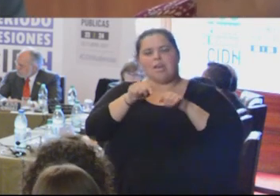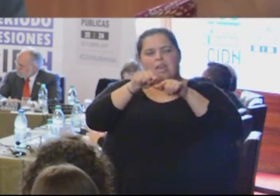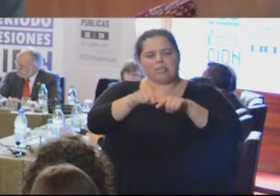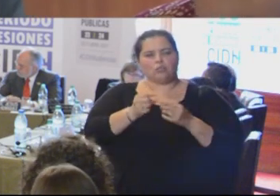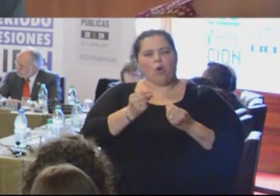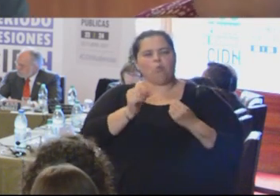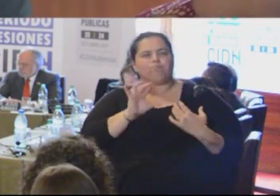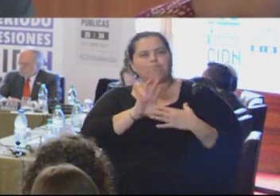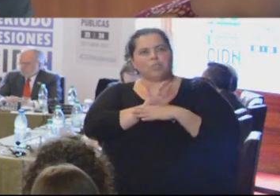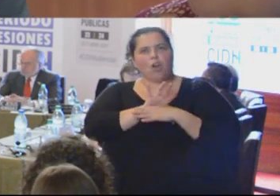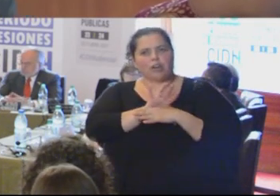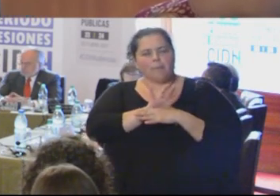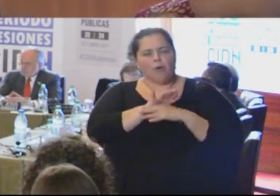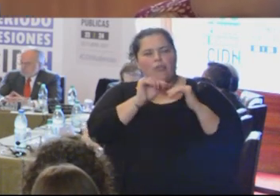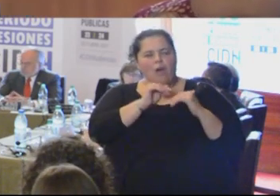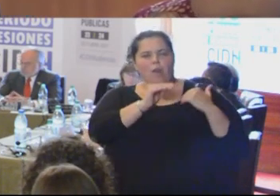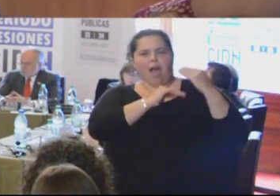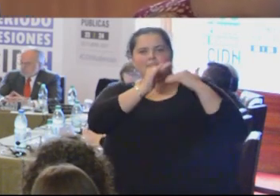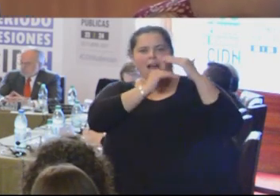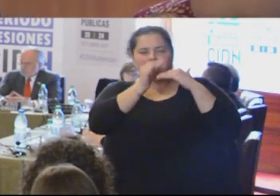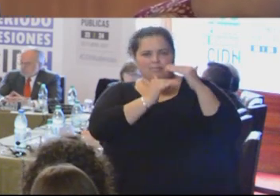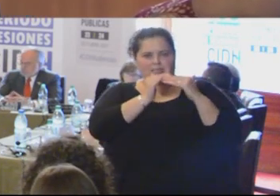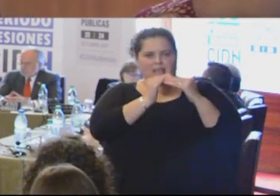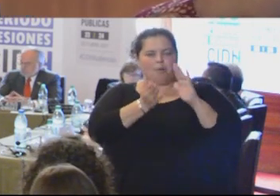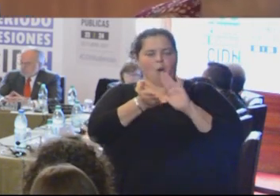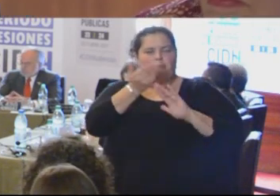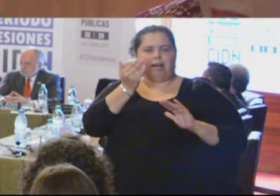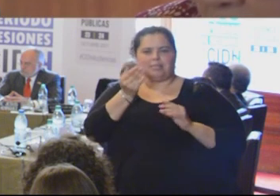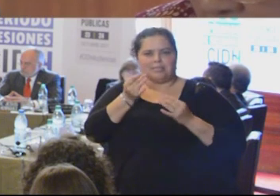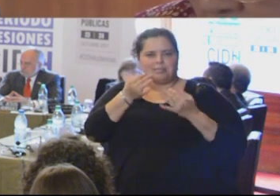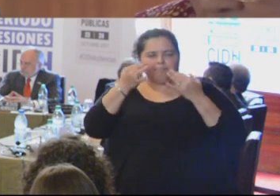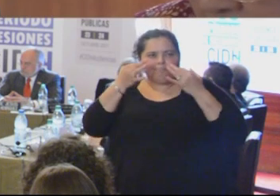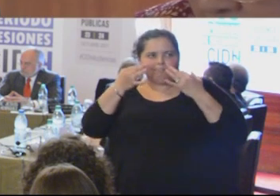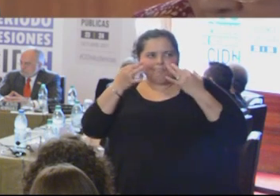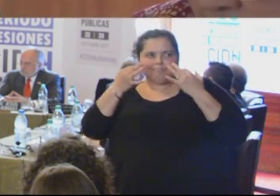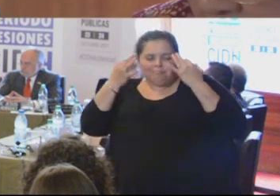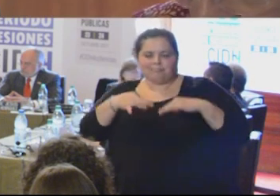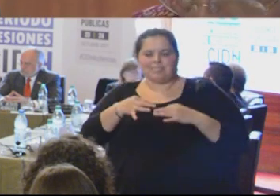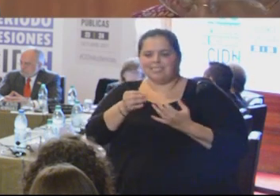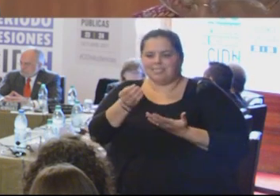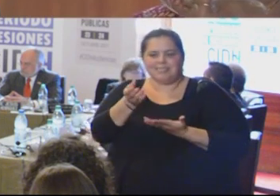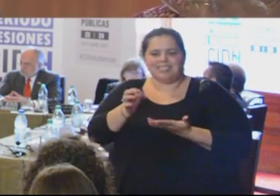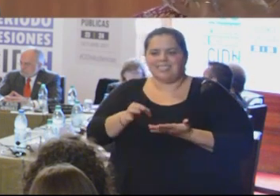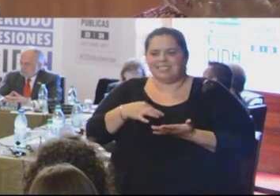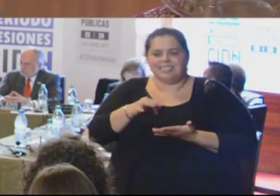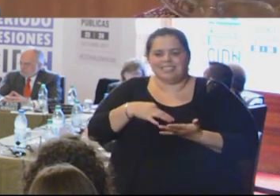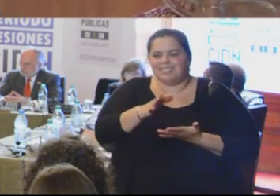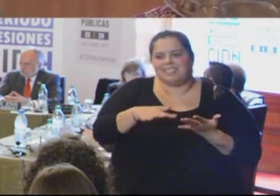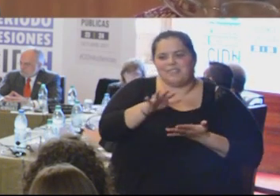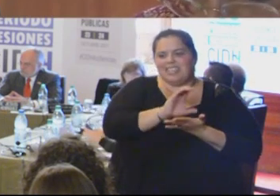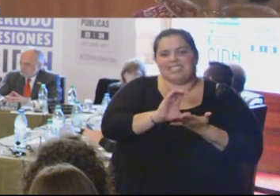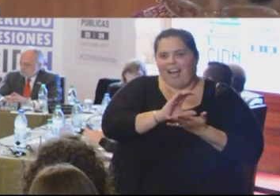abrazo civilizatorio en que los derechos humanos todos sabemos están